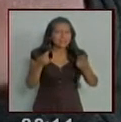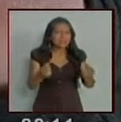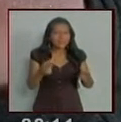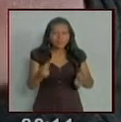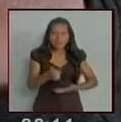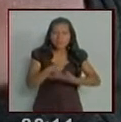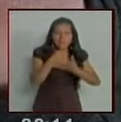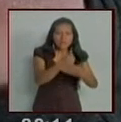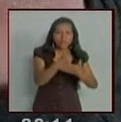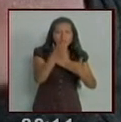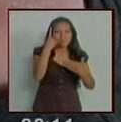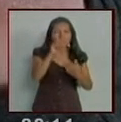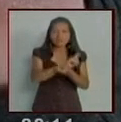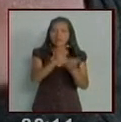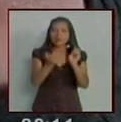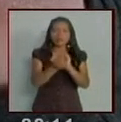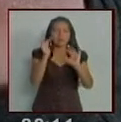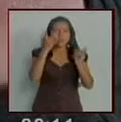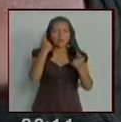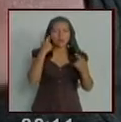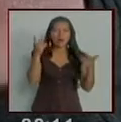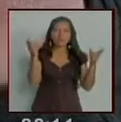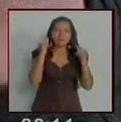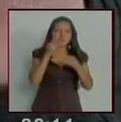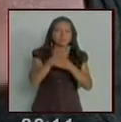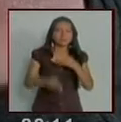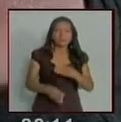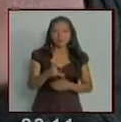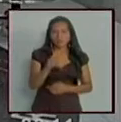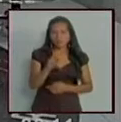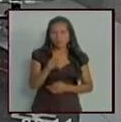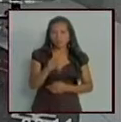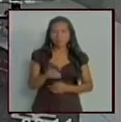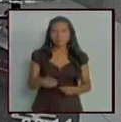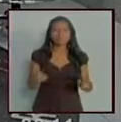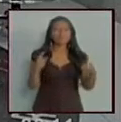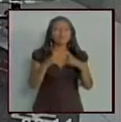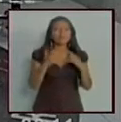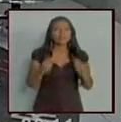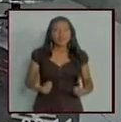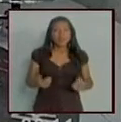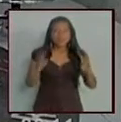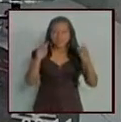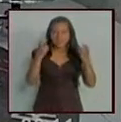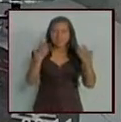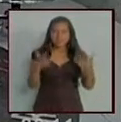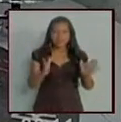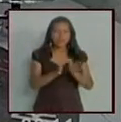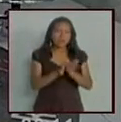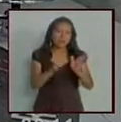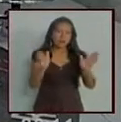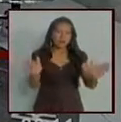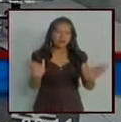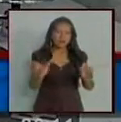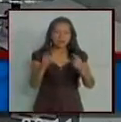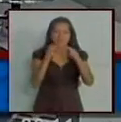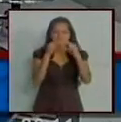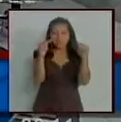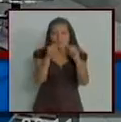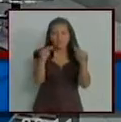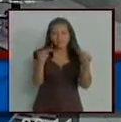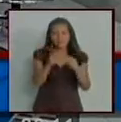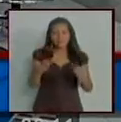para combatir esta enfermedad. Bien, hemos estado refiriéndonos hasta este momento de manera bastante amplia a todos los